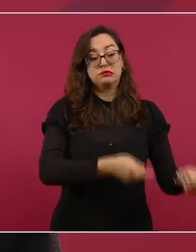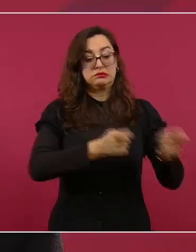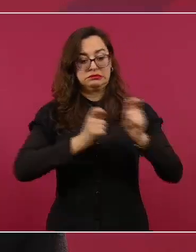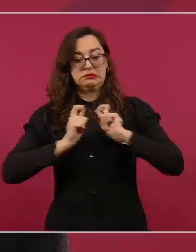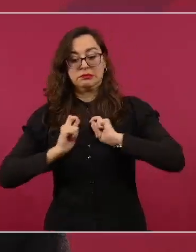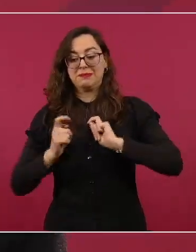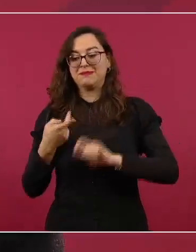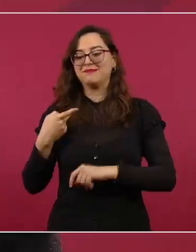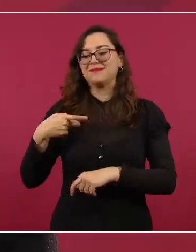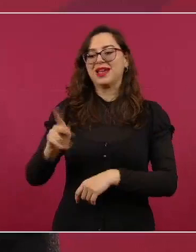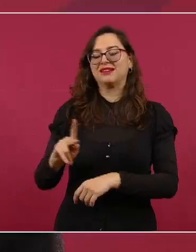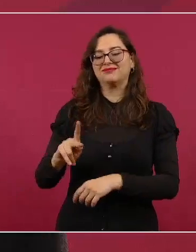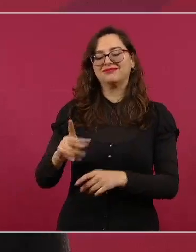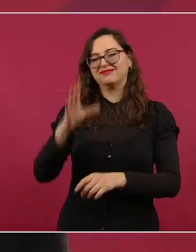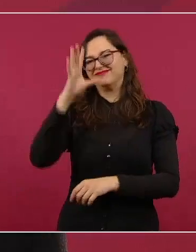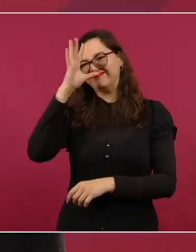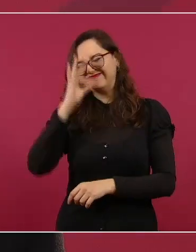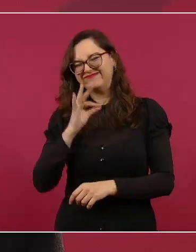Y luego